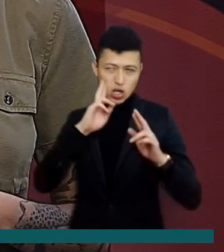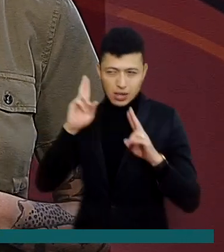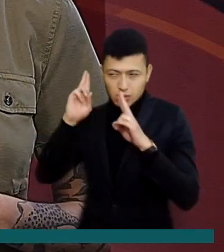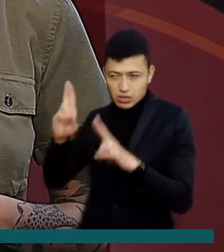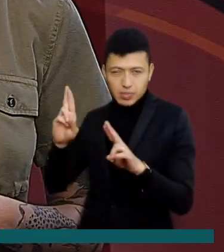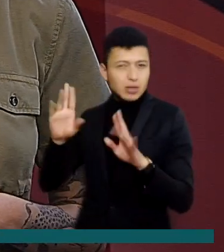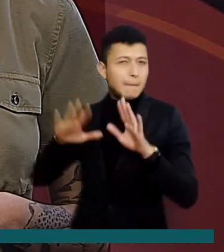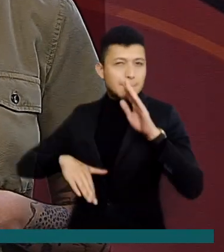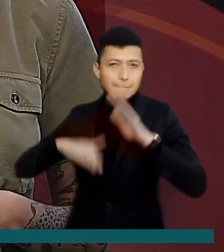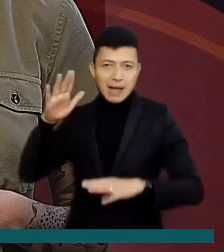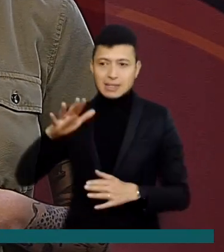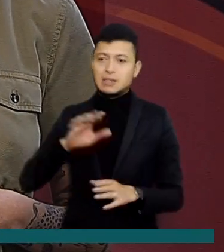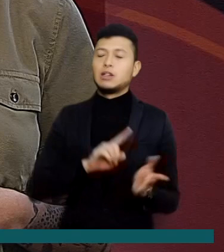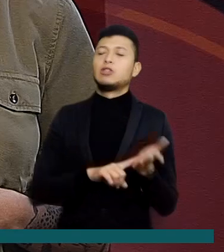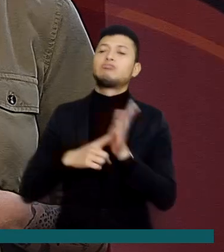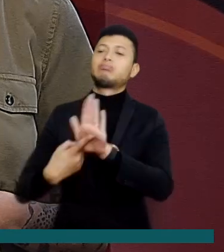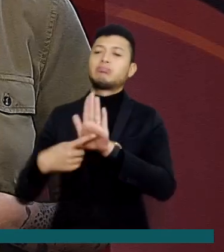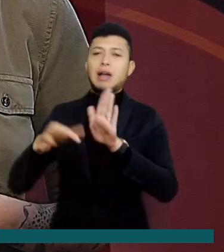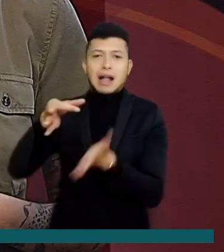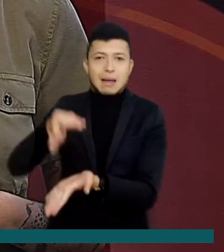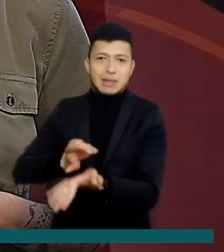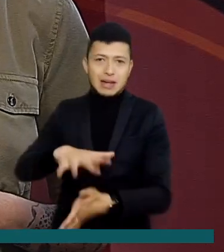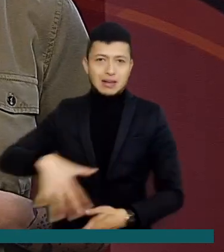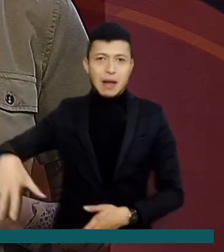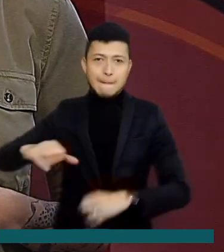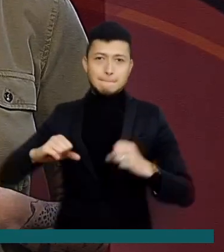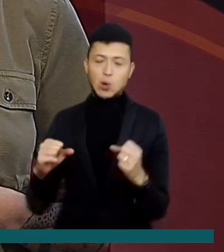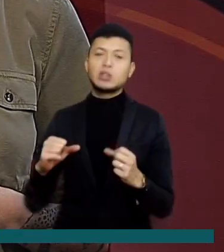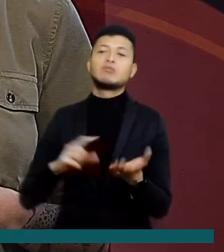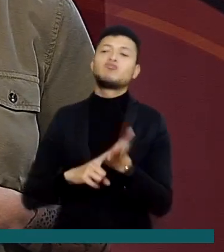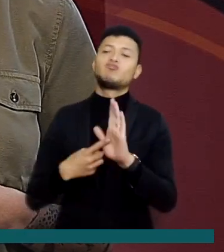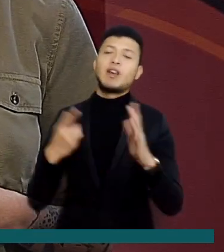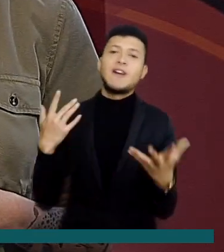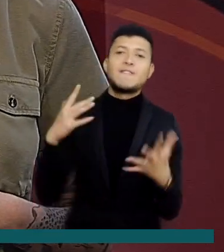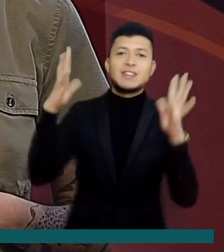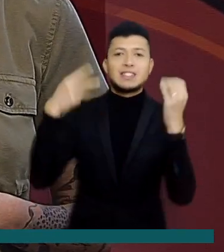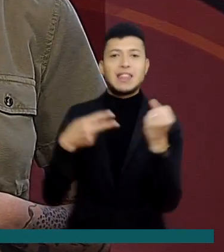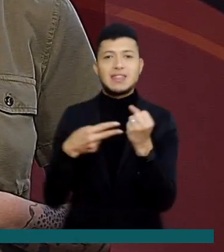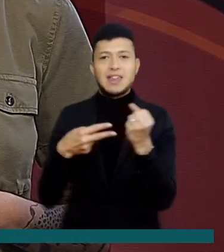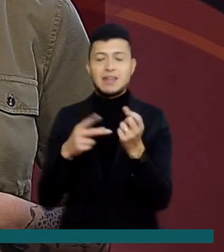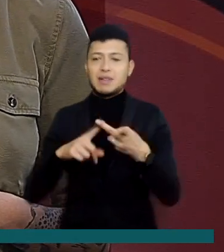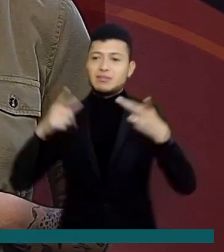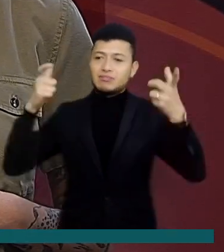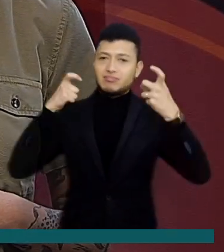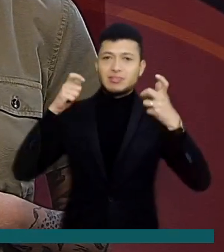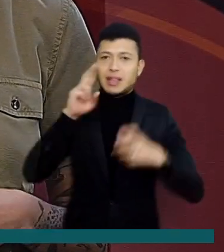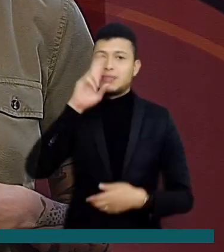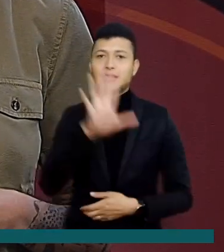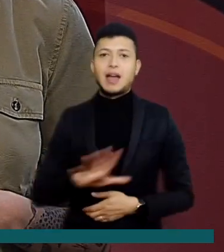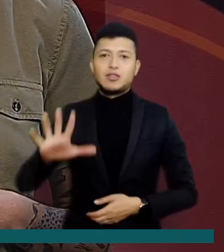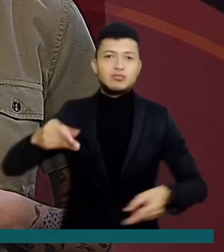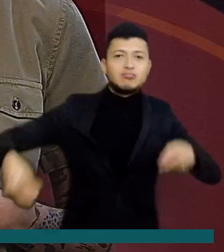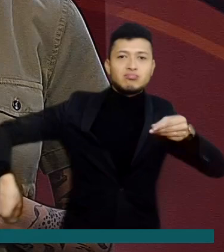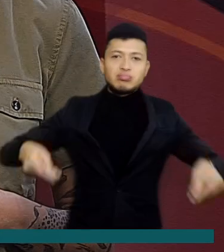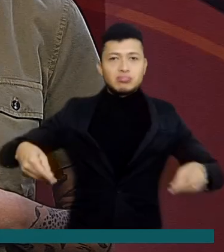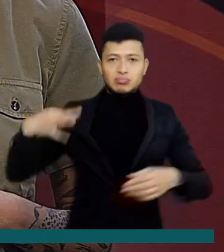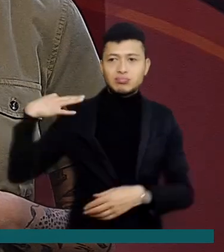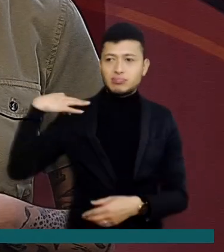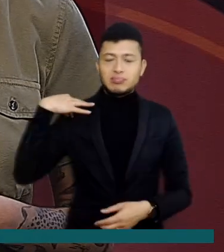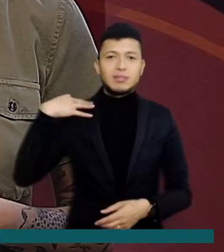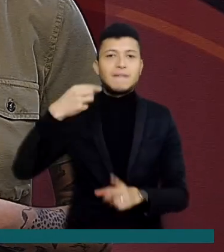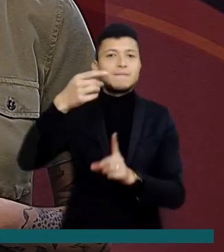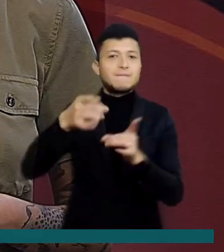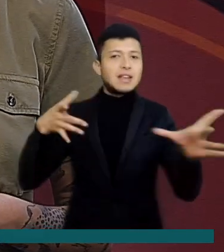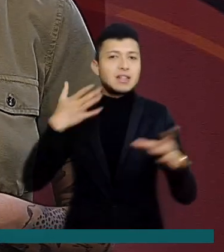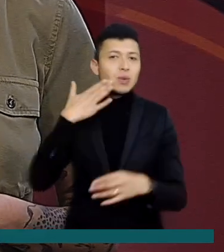del país se presentó en la capital del país para invitarnos a disfrutar de estas fiestas en Neiva y del Reynado Nacional del Bambuco a partir del 10 de